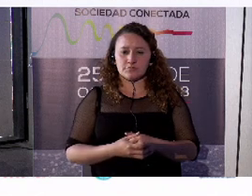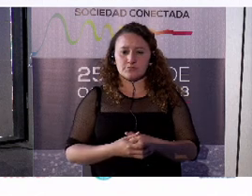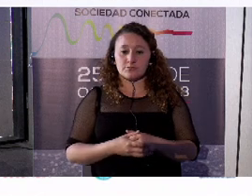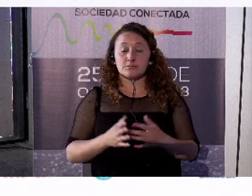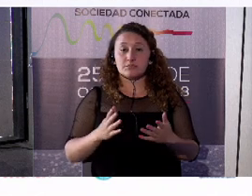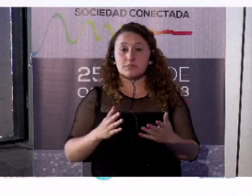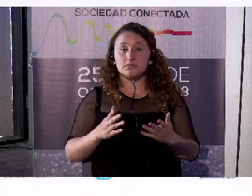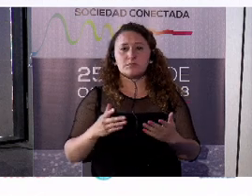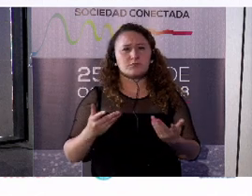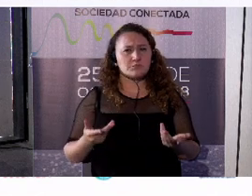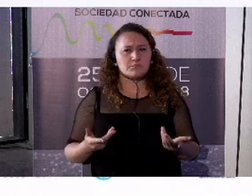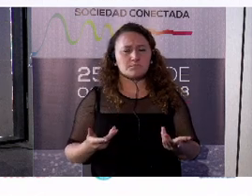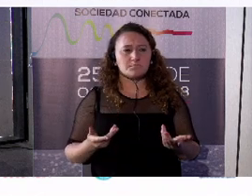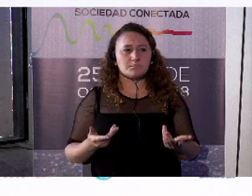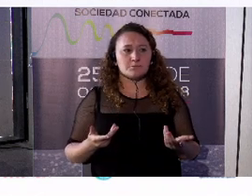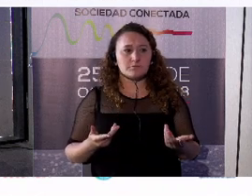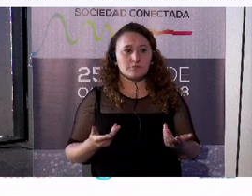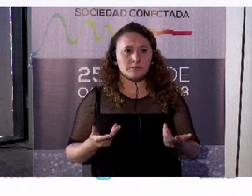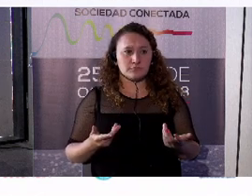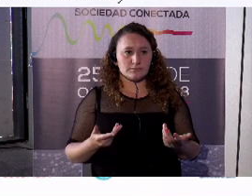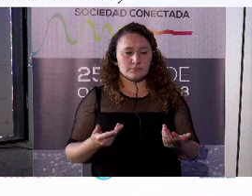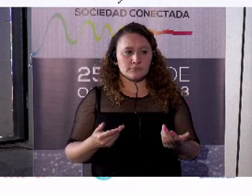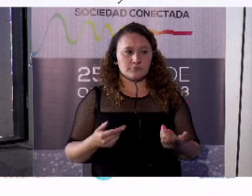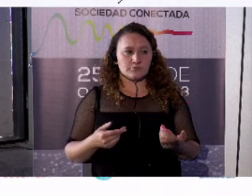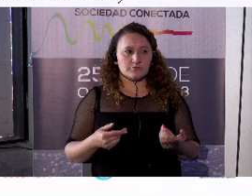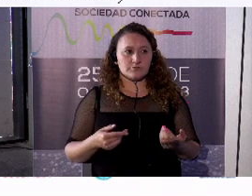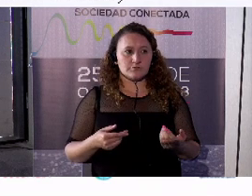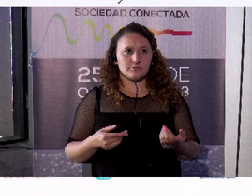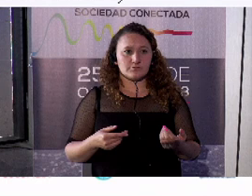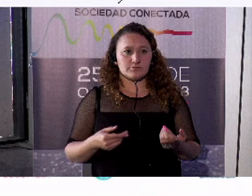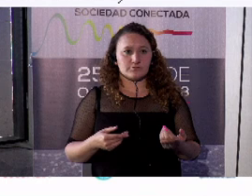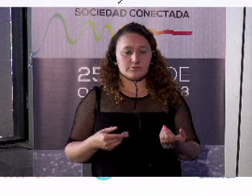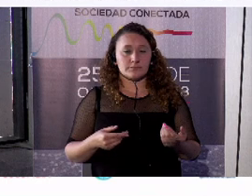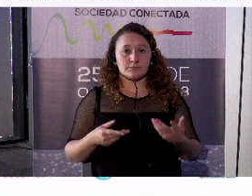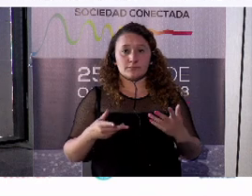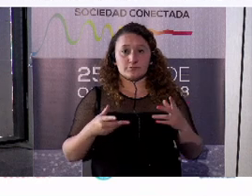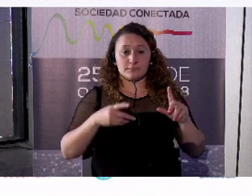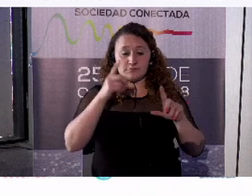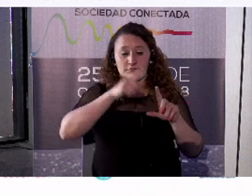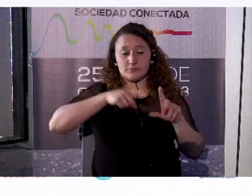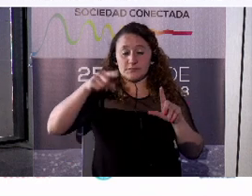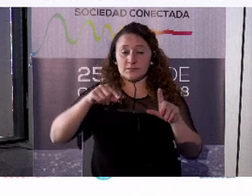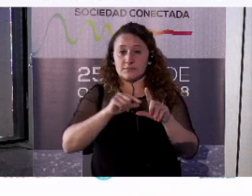el camino al concepto de compartir espectro